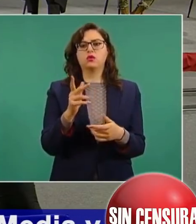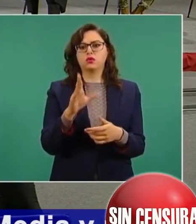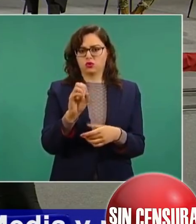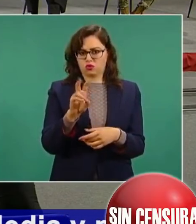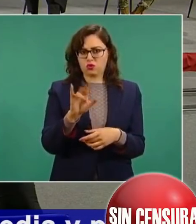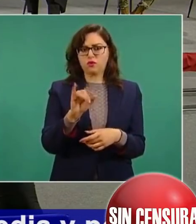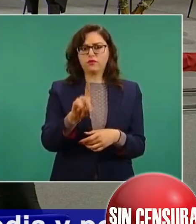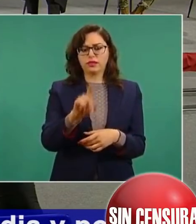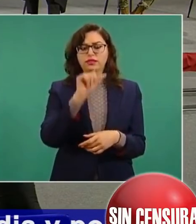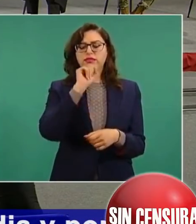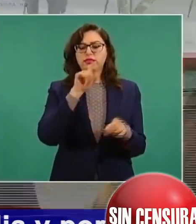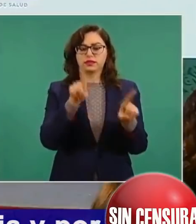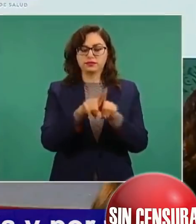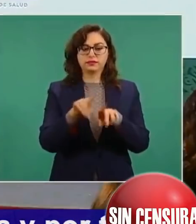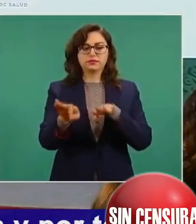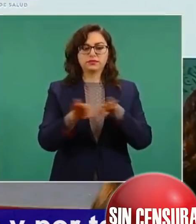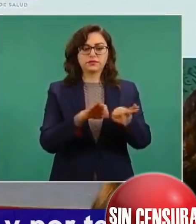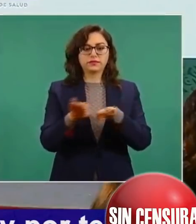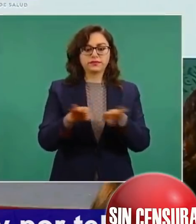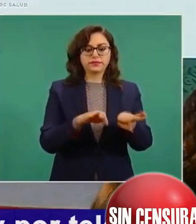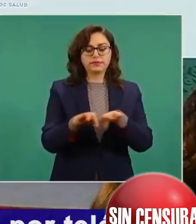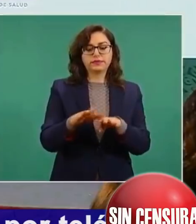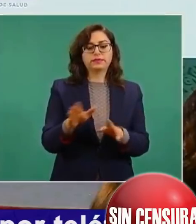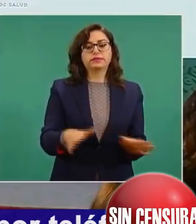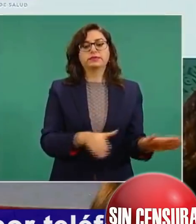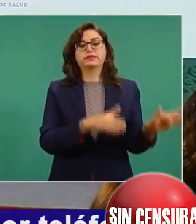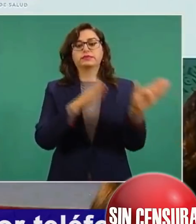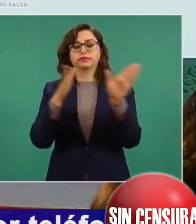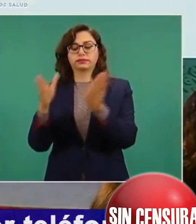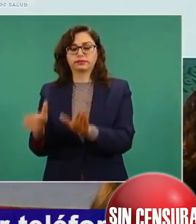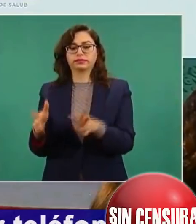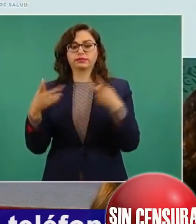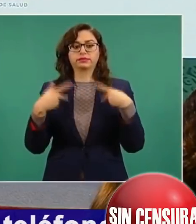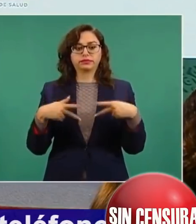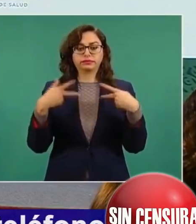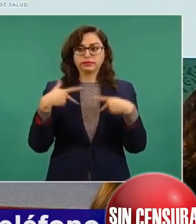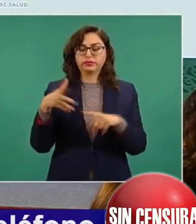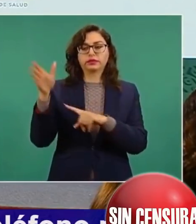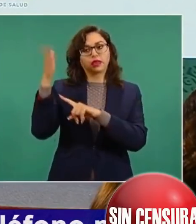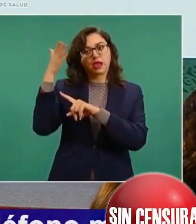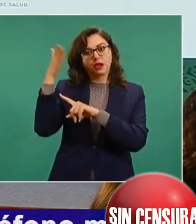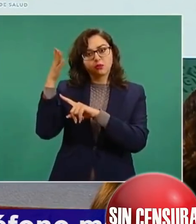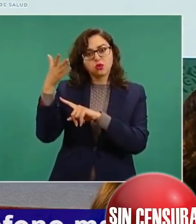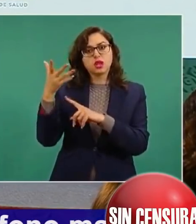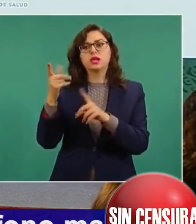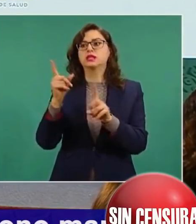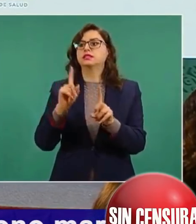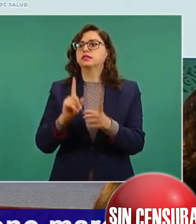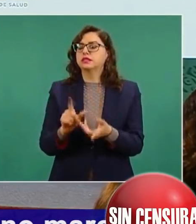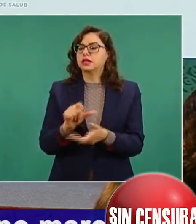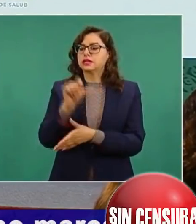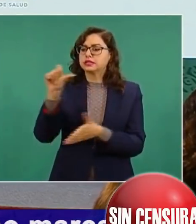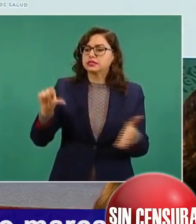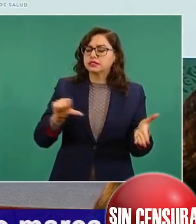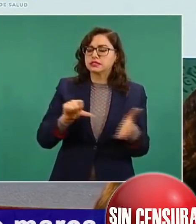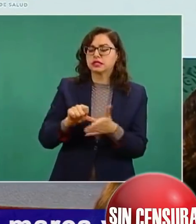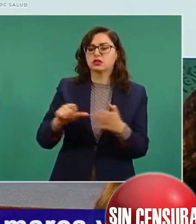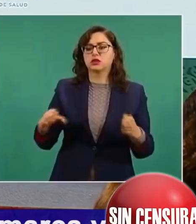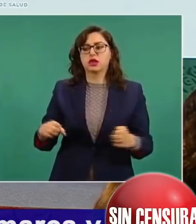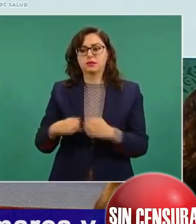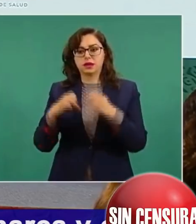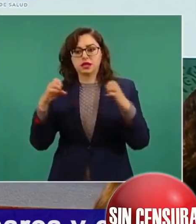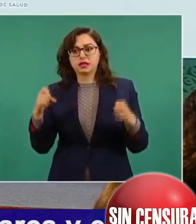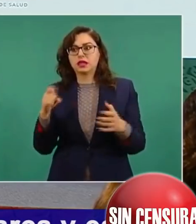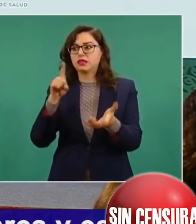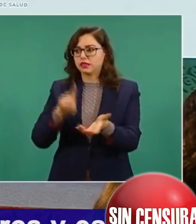COVID, y la atención prehospitalaria, el personal de ambulancias, los centros reguladores de urgencias que